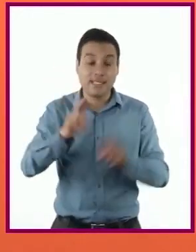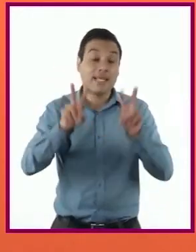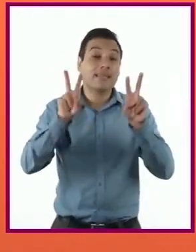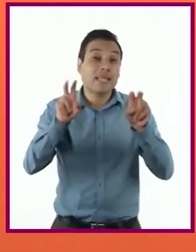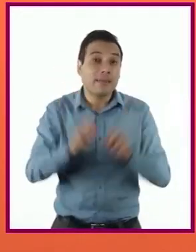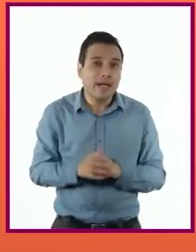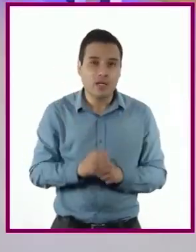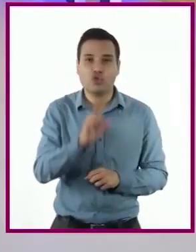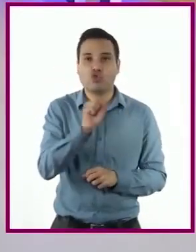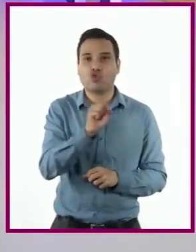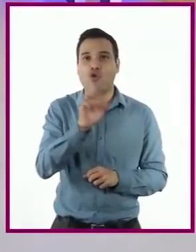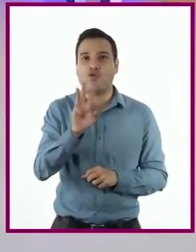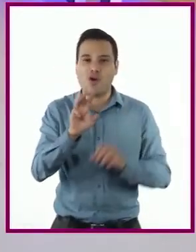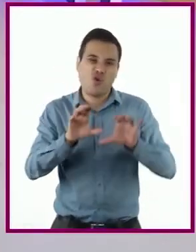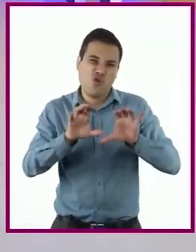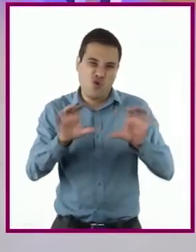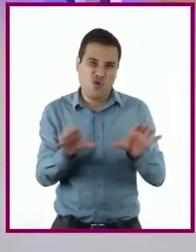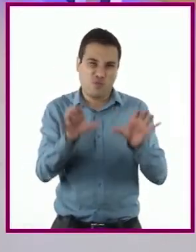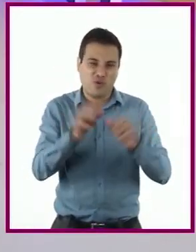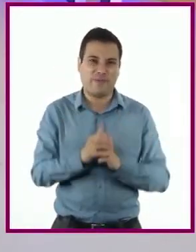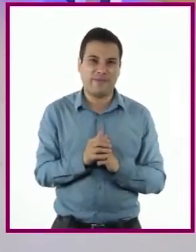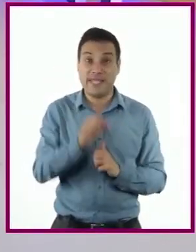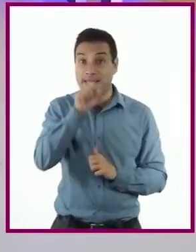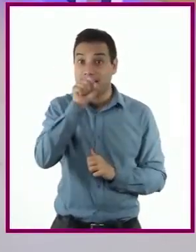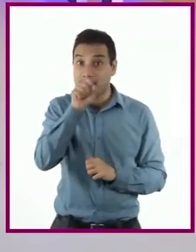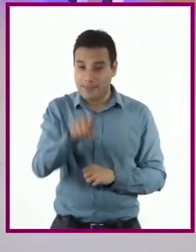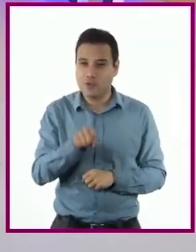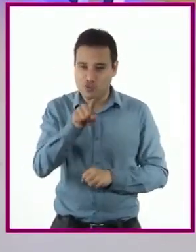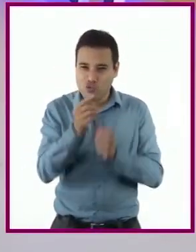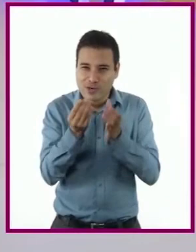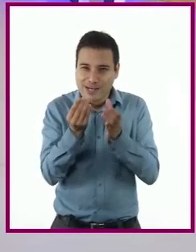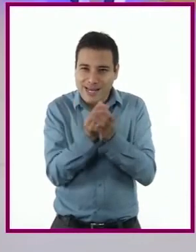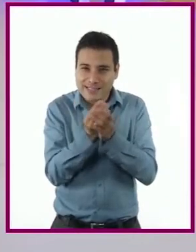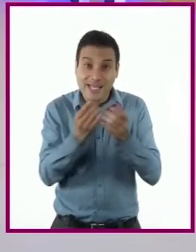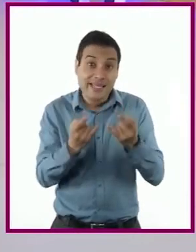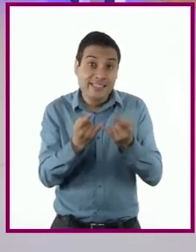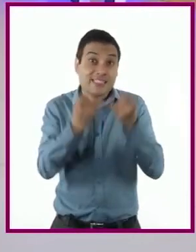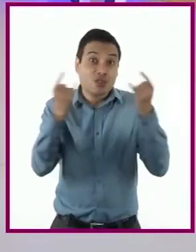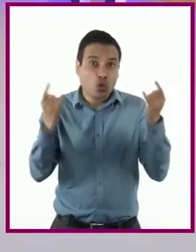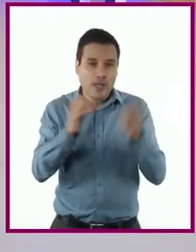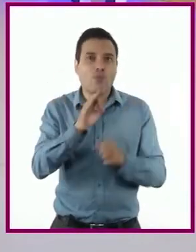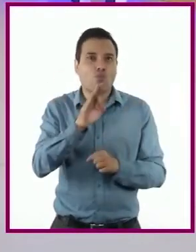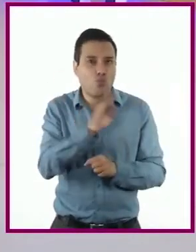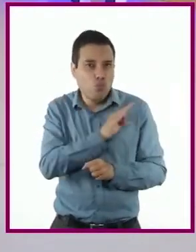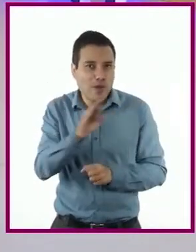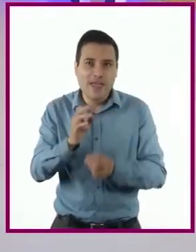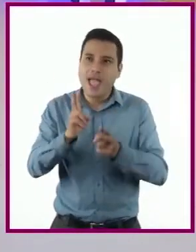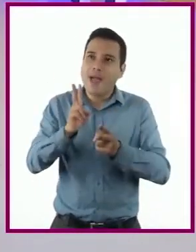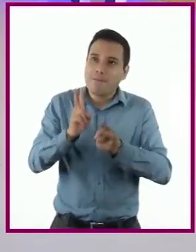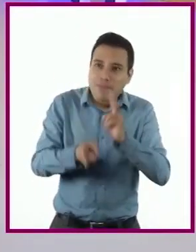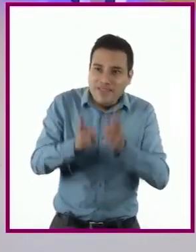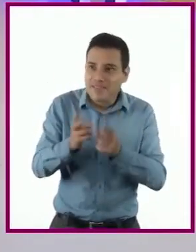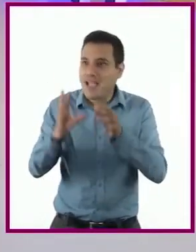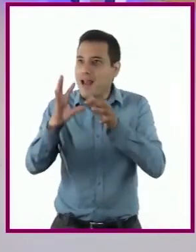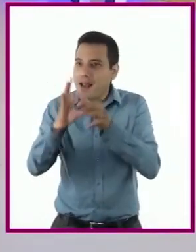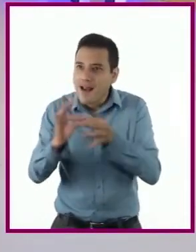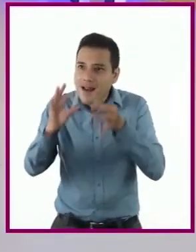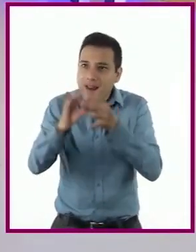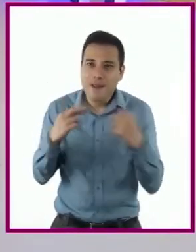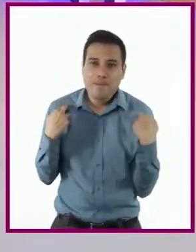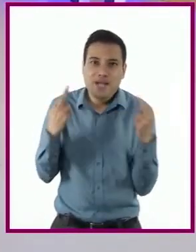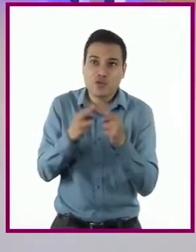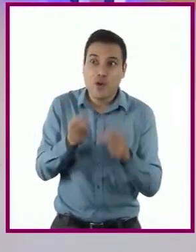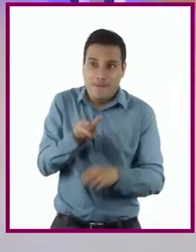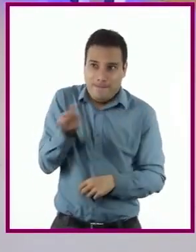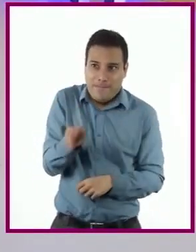una computadora. Asimismo, en sus clases de historia pueden discutir la sesión con sus maestras, maestros